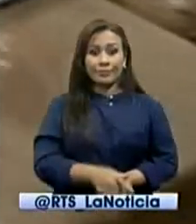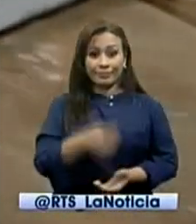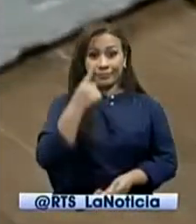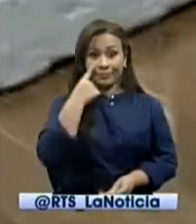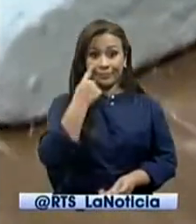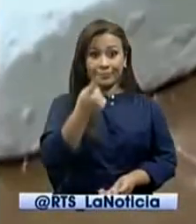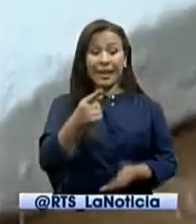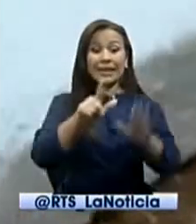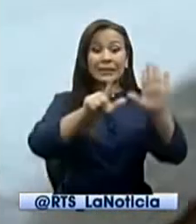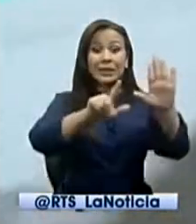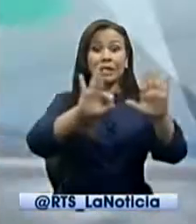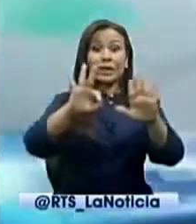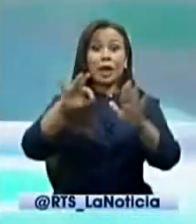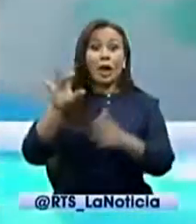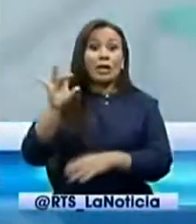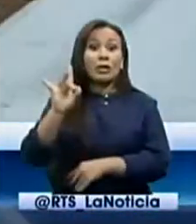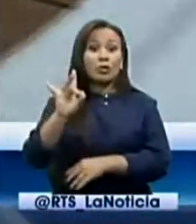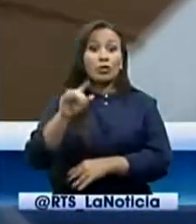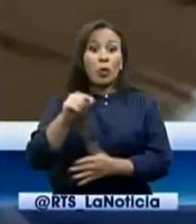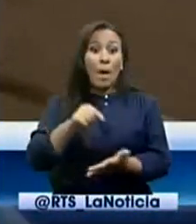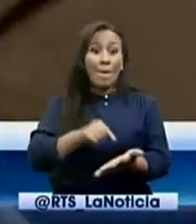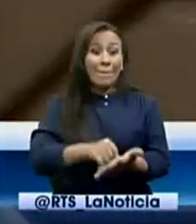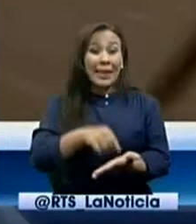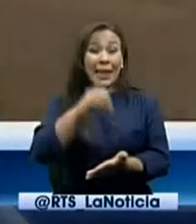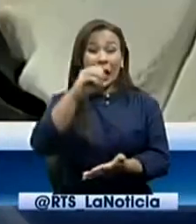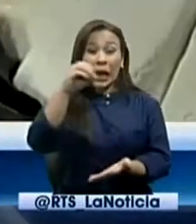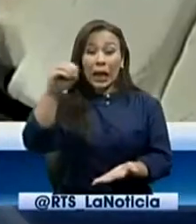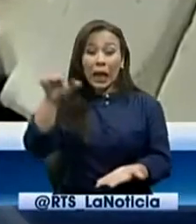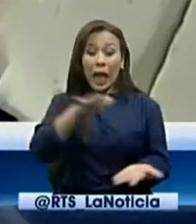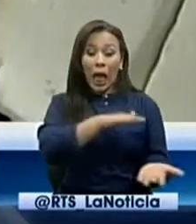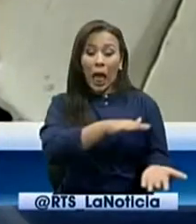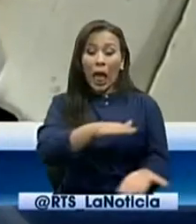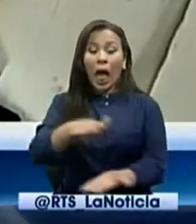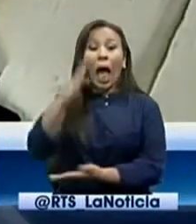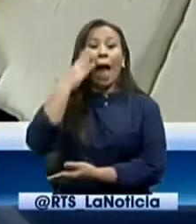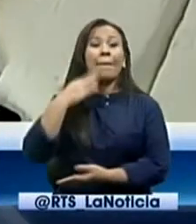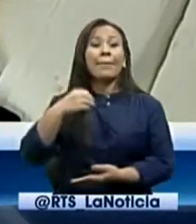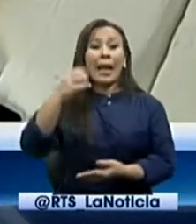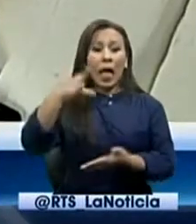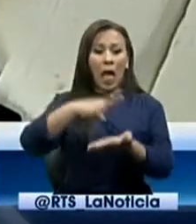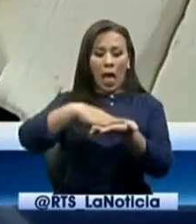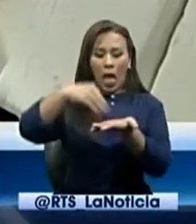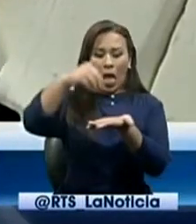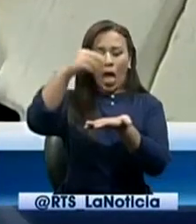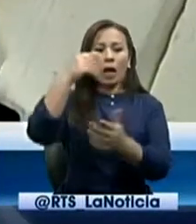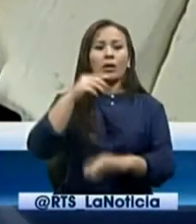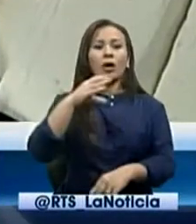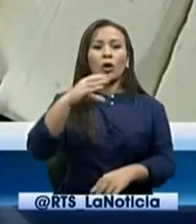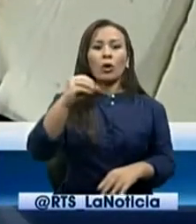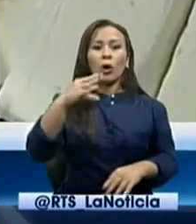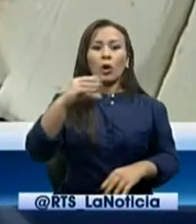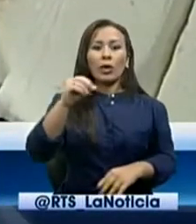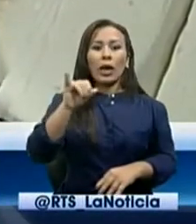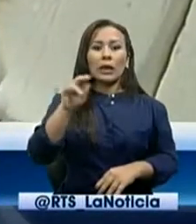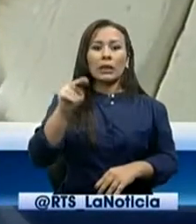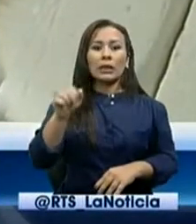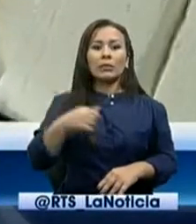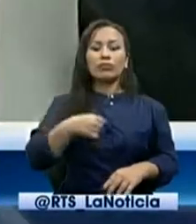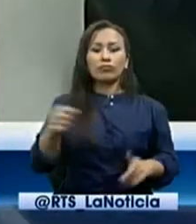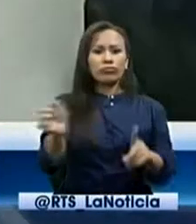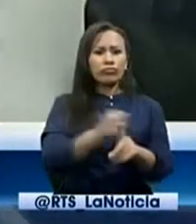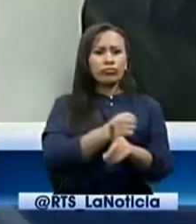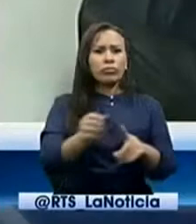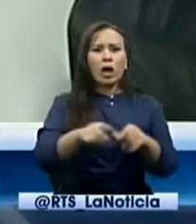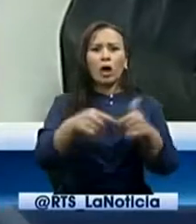Estos son 78.200 gramos de clorhidrato de cocaína que encontró la unidad policial de lucha contra el crimen